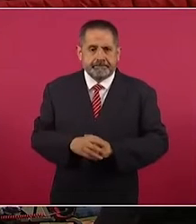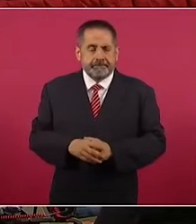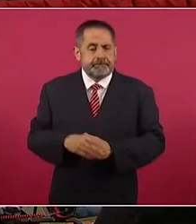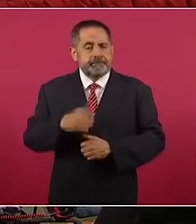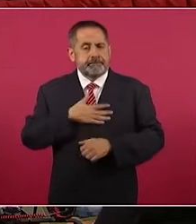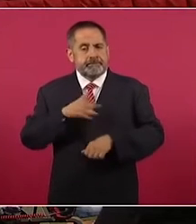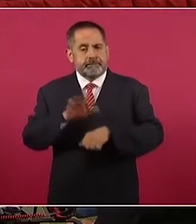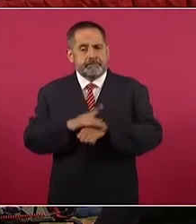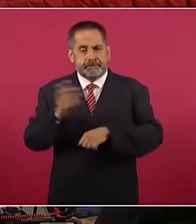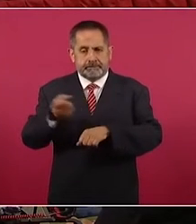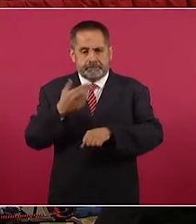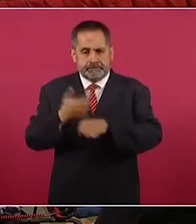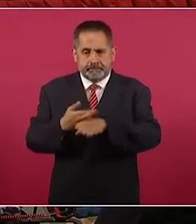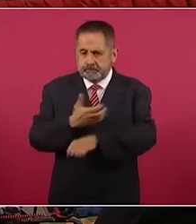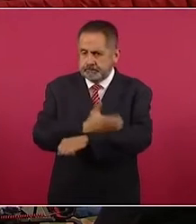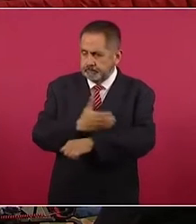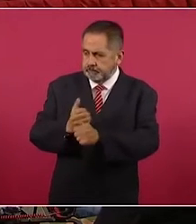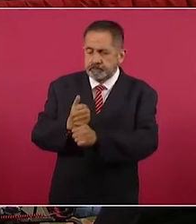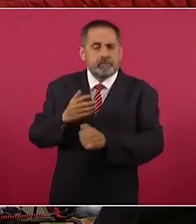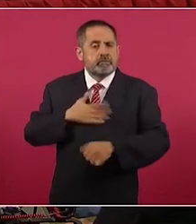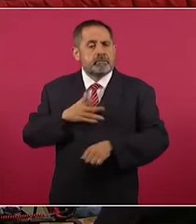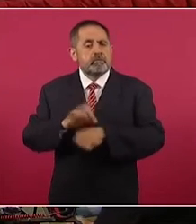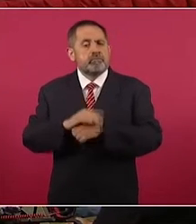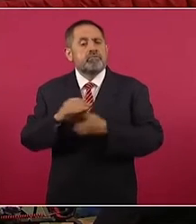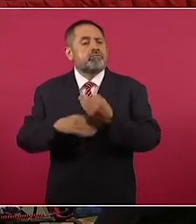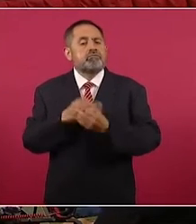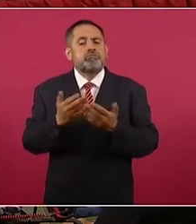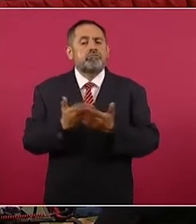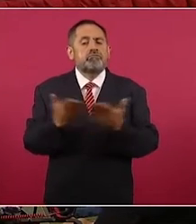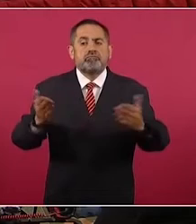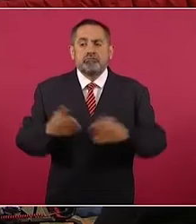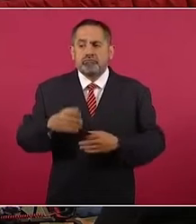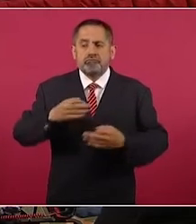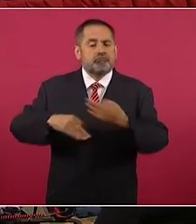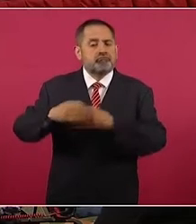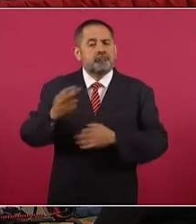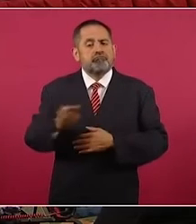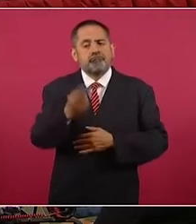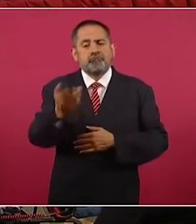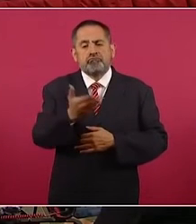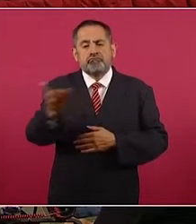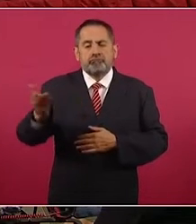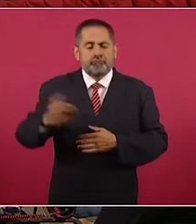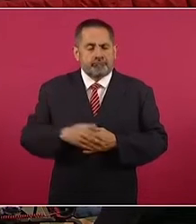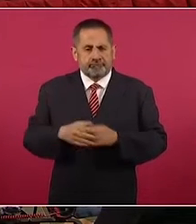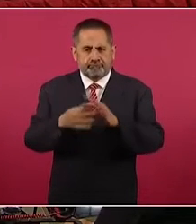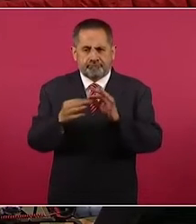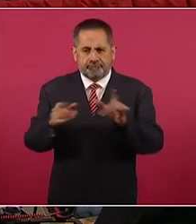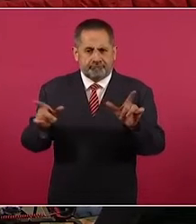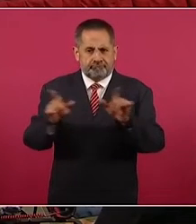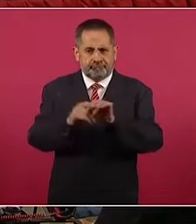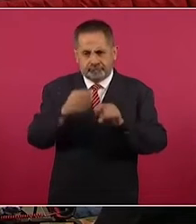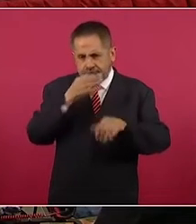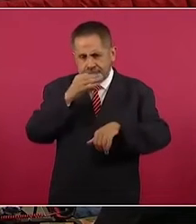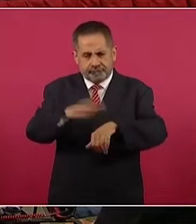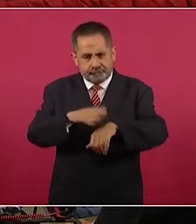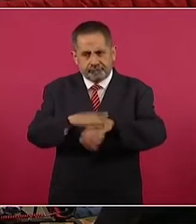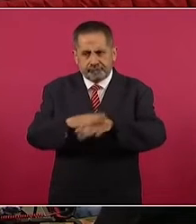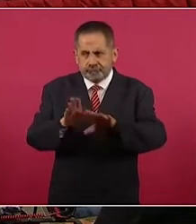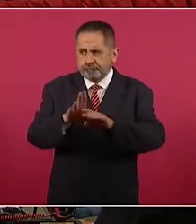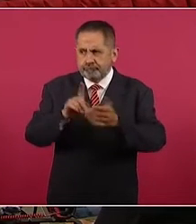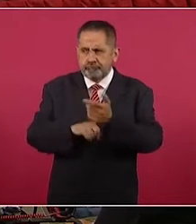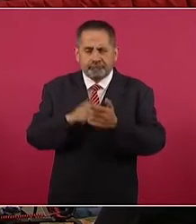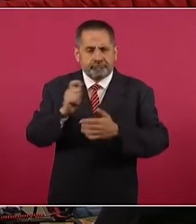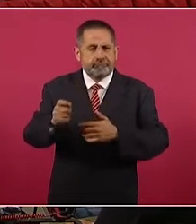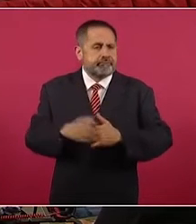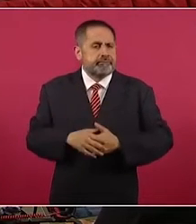Buenos días, secretarios, colegas. Muy buenos días. Buenos días a todas y todos ustedes. De manera breve, vamos a informar sobre el curso